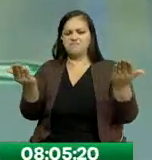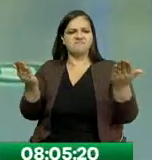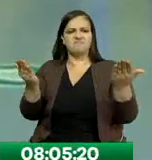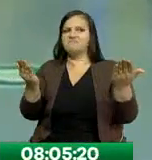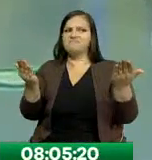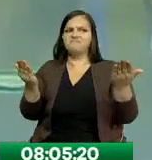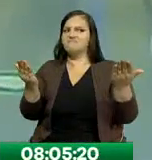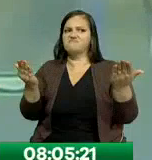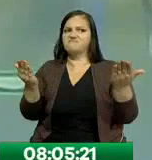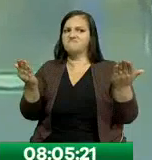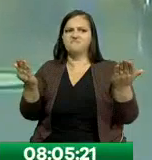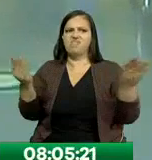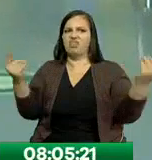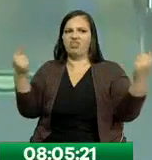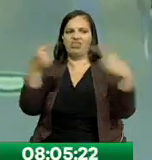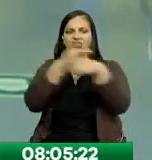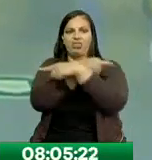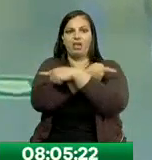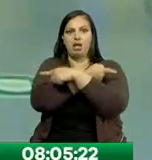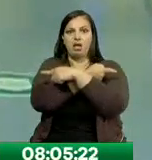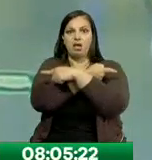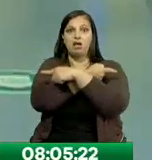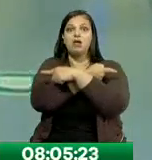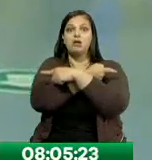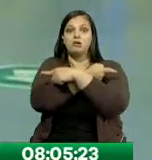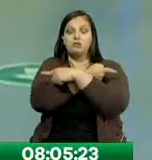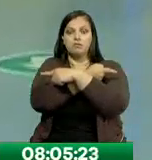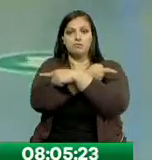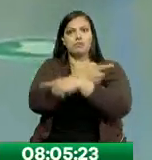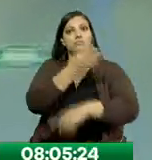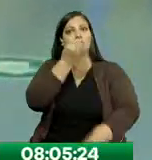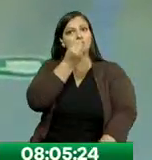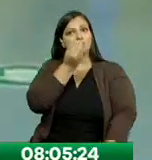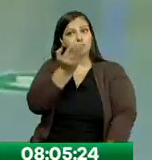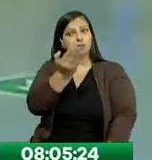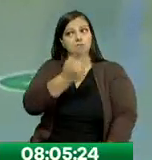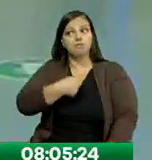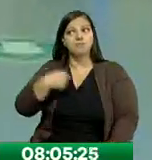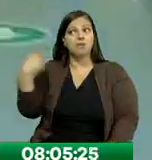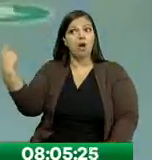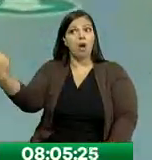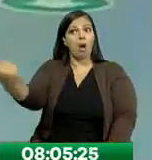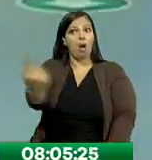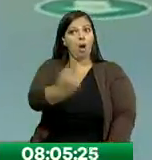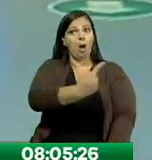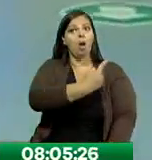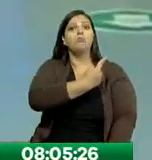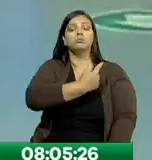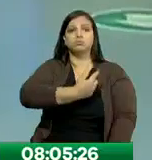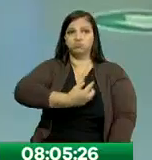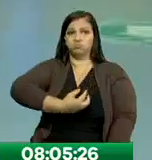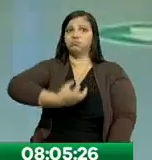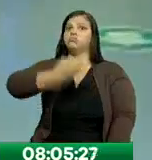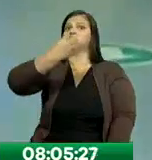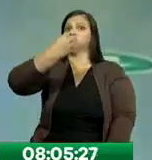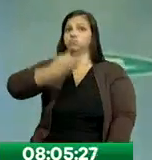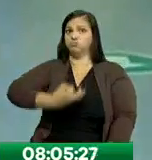No nos vean la cara de tontos. Yo he pasado 2 días...